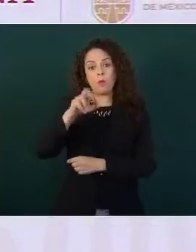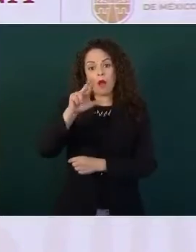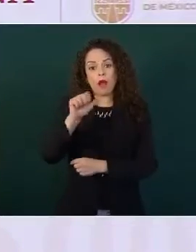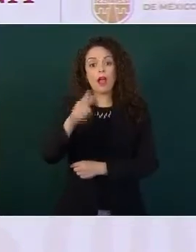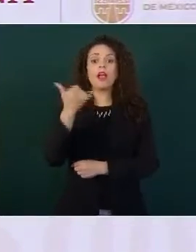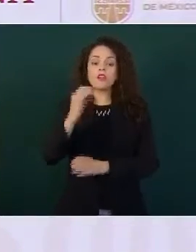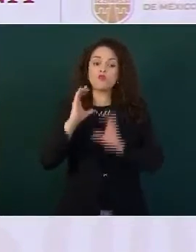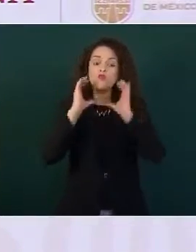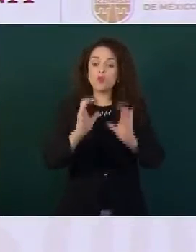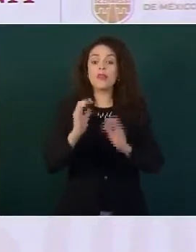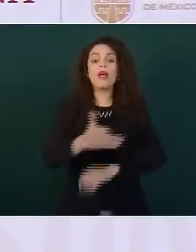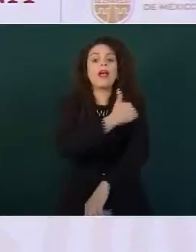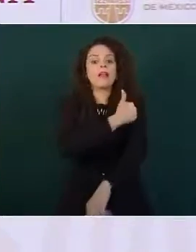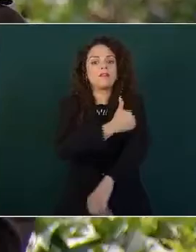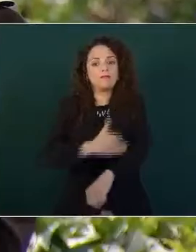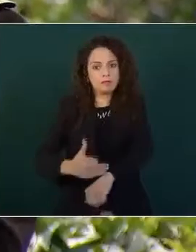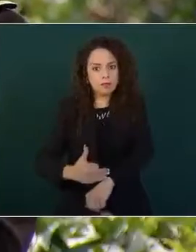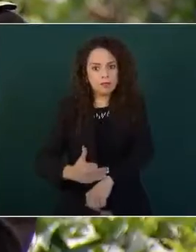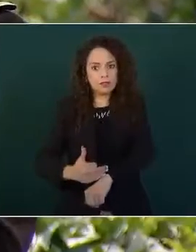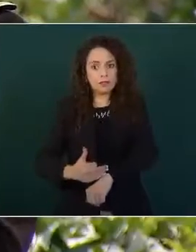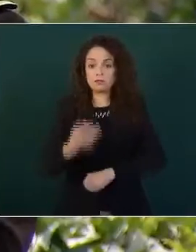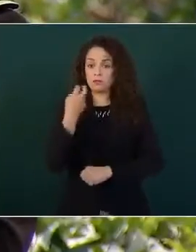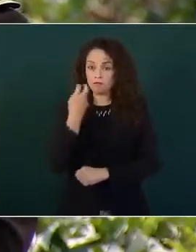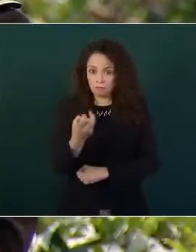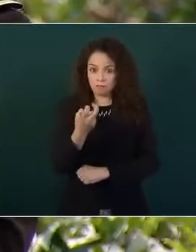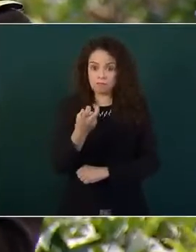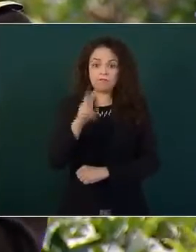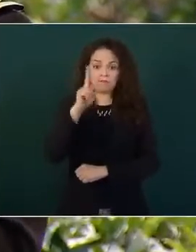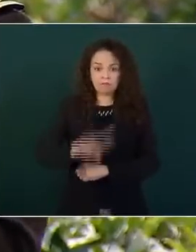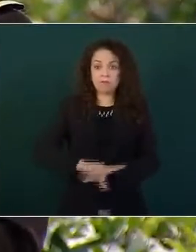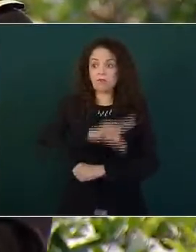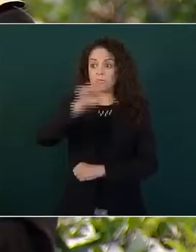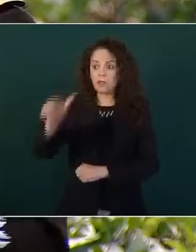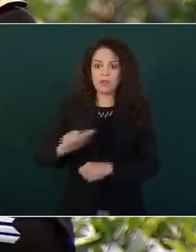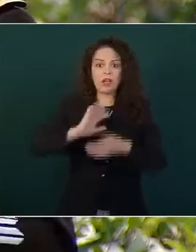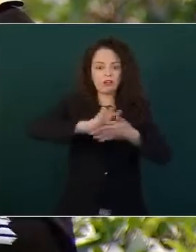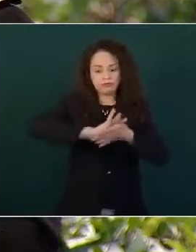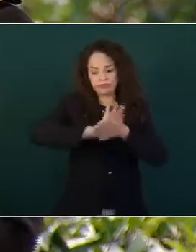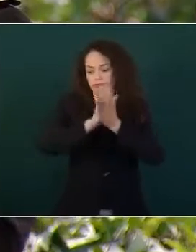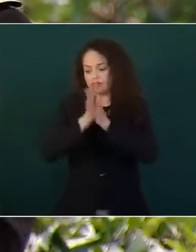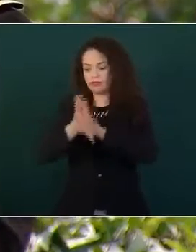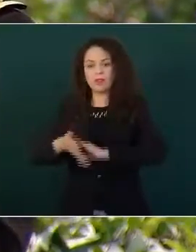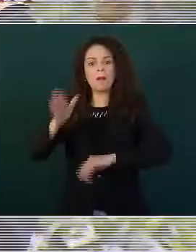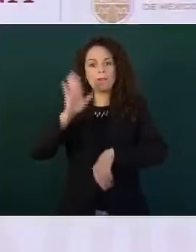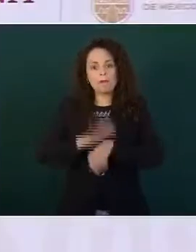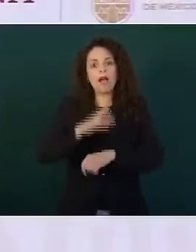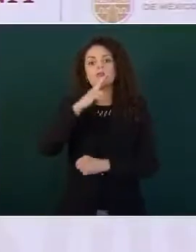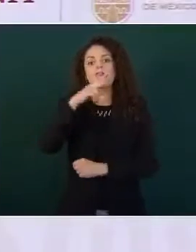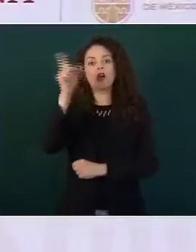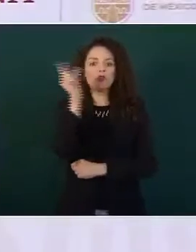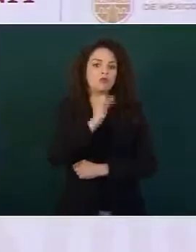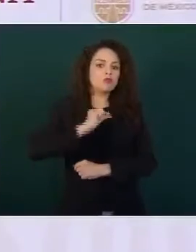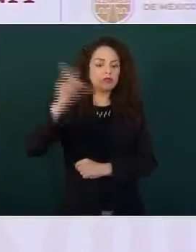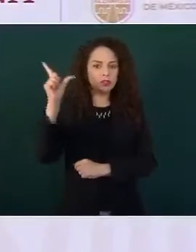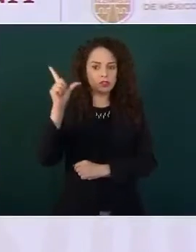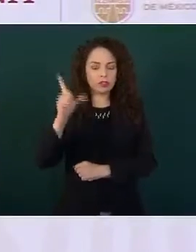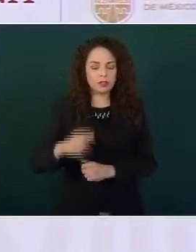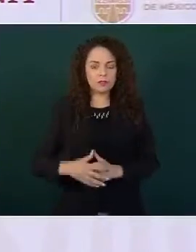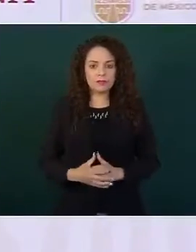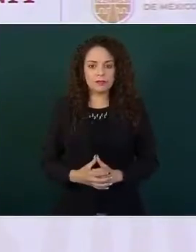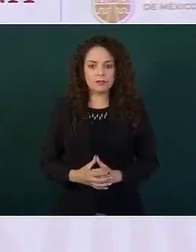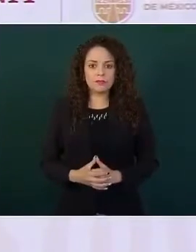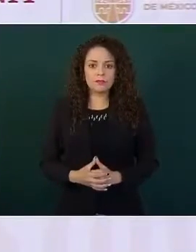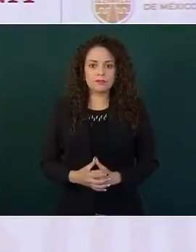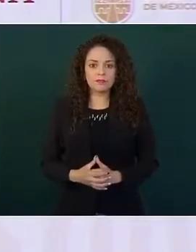familias, lo que sin duda se traducirá en un mejor desempeño profesional. Aunado